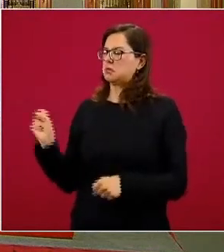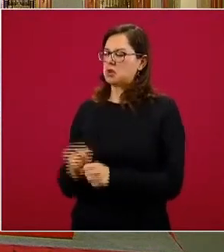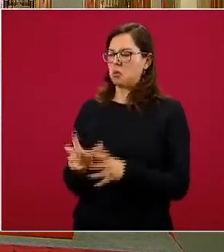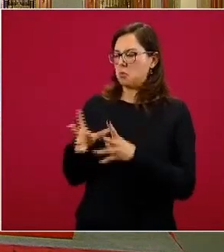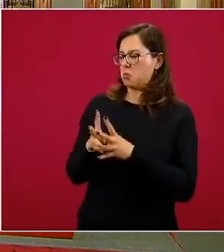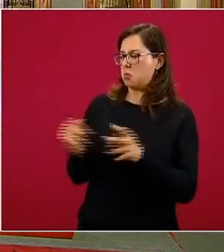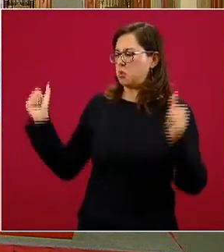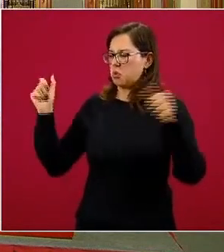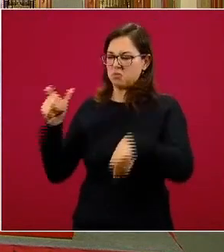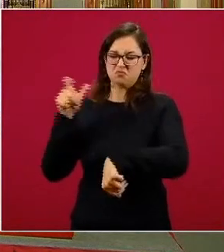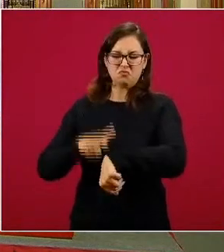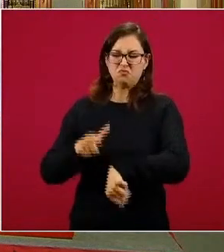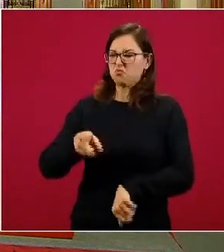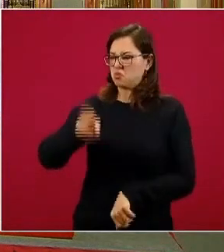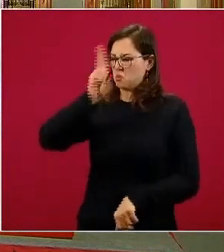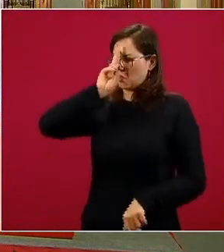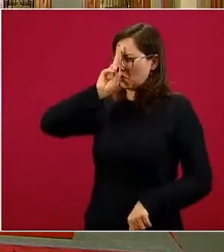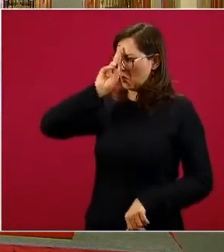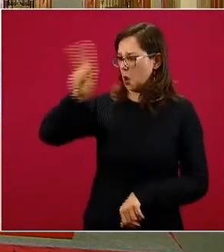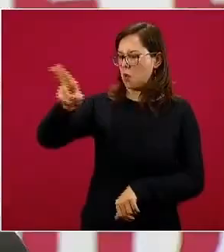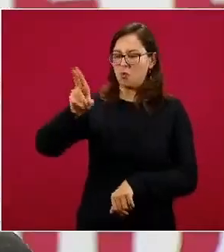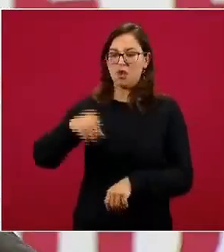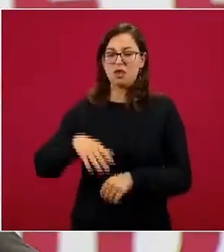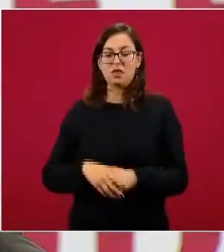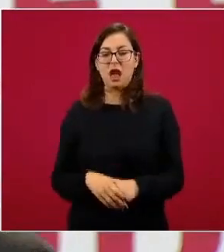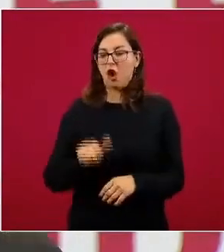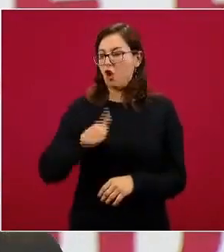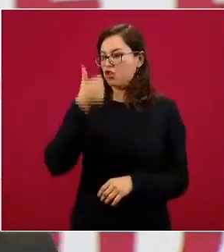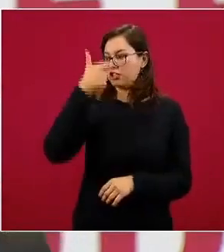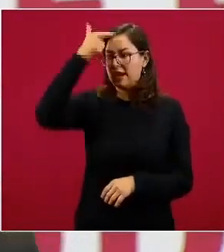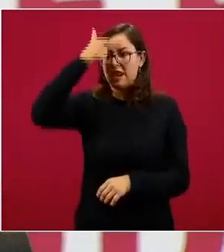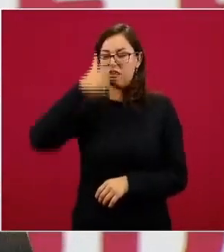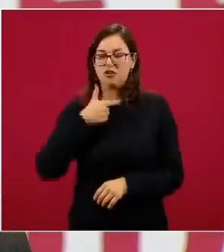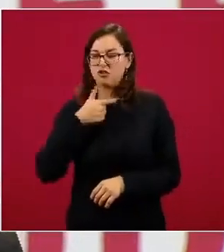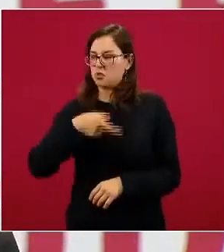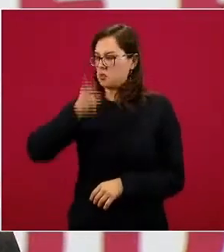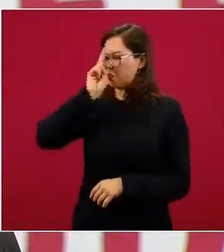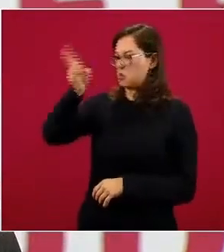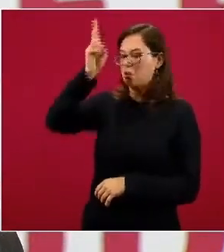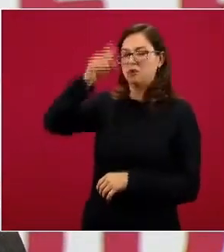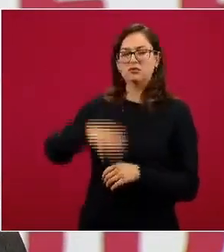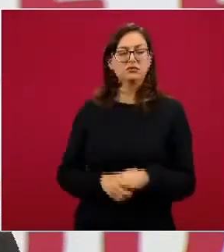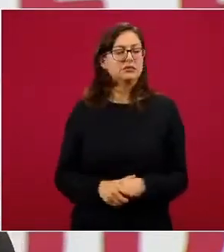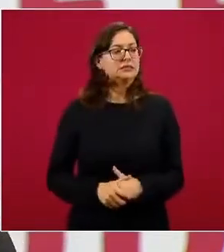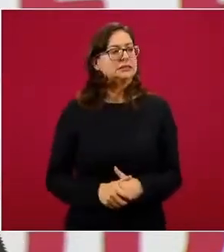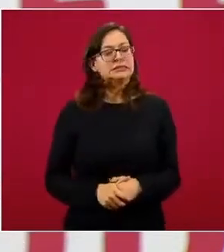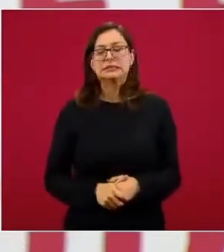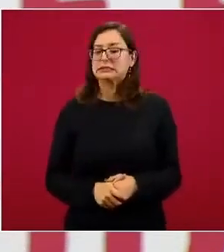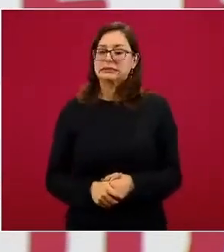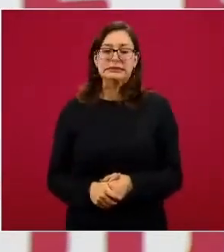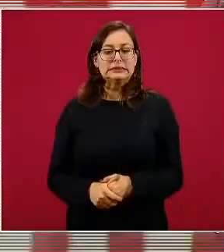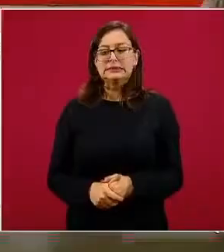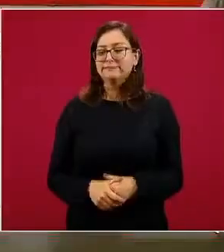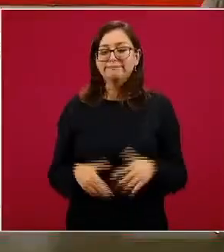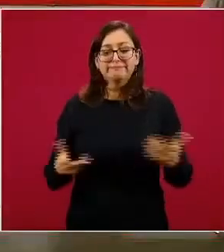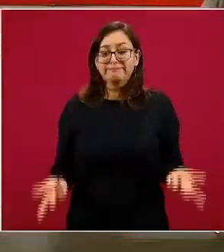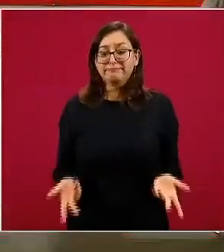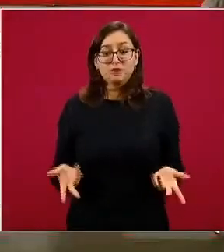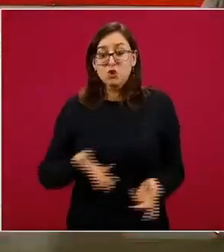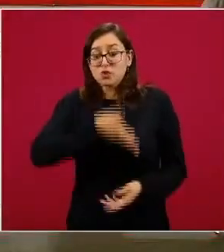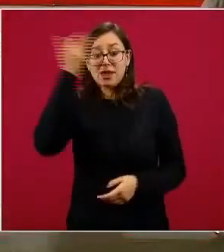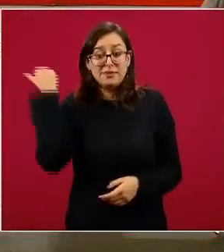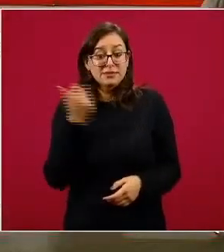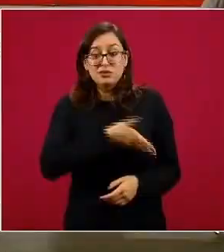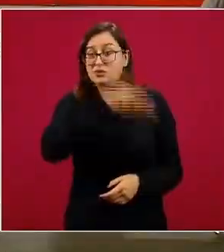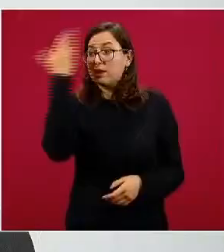hay que tener un toque de queda, que el toque de queda tiene que ser a partir de las 11 de la noche. No hay fórmulas únicas. En el mundo entero nadie